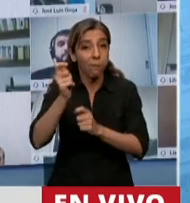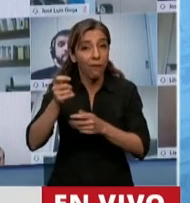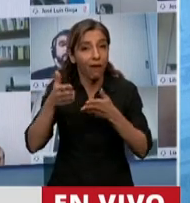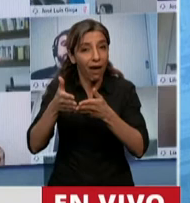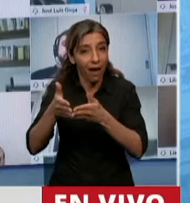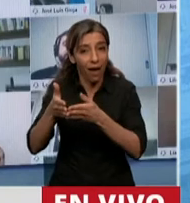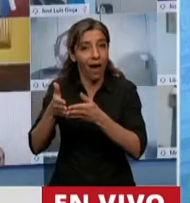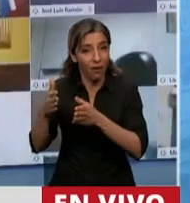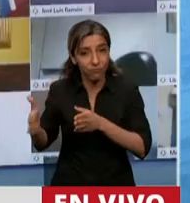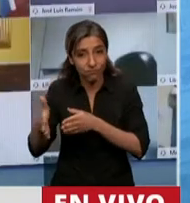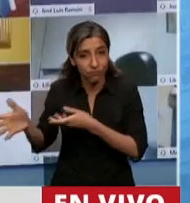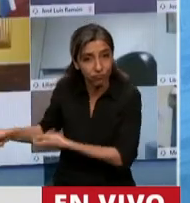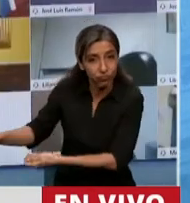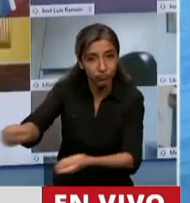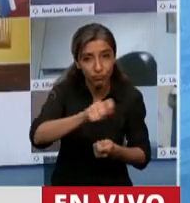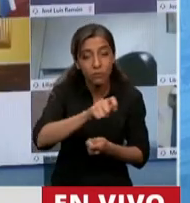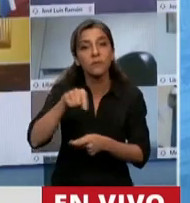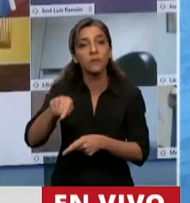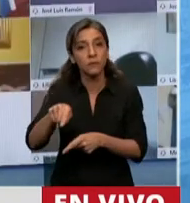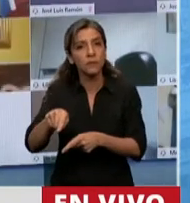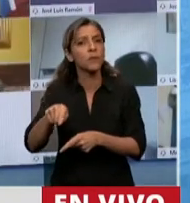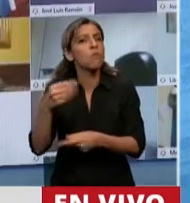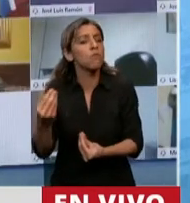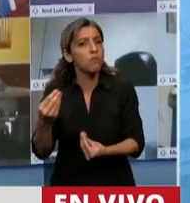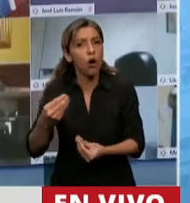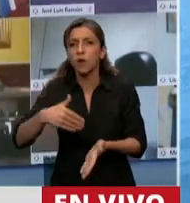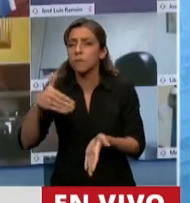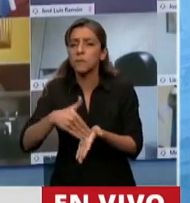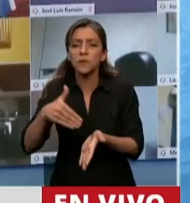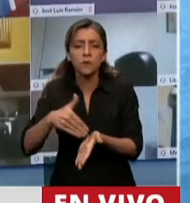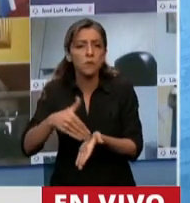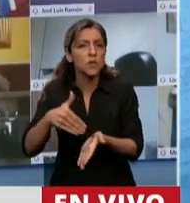millones y millones de dólares para otro lado.